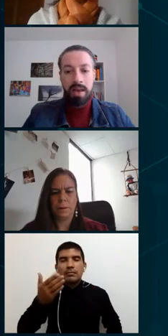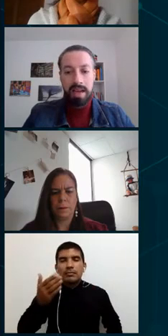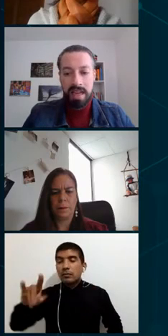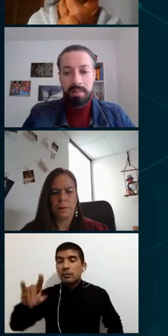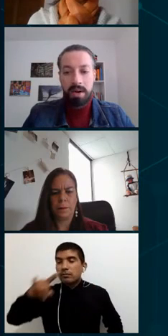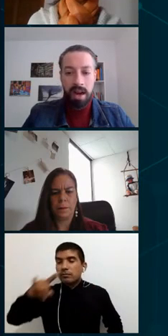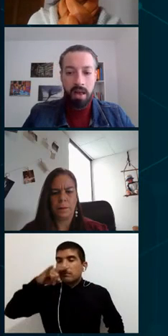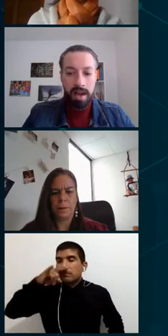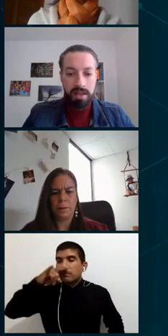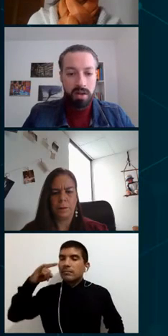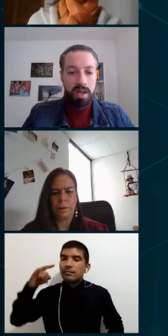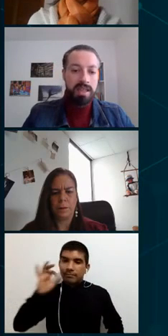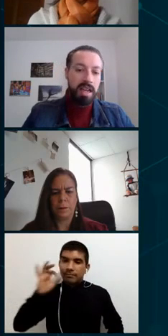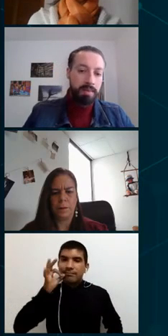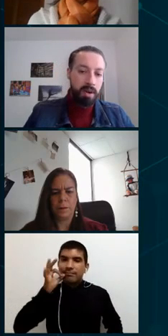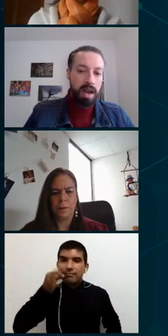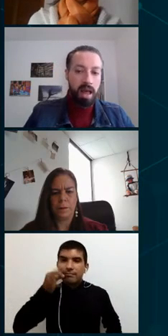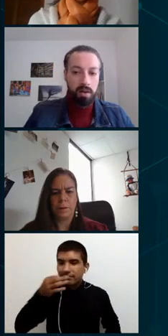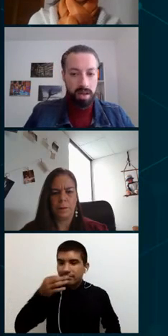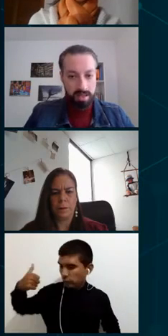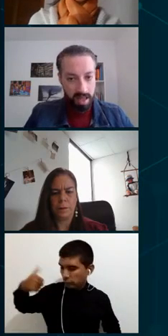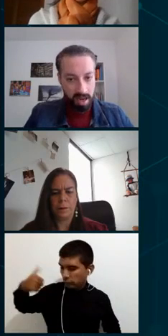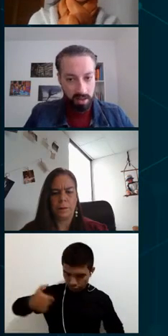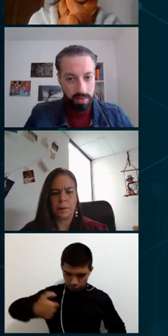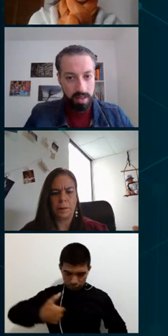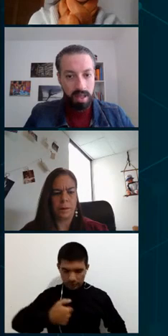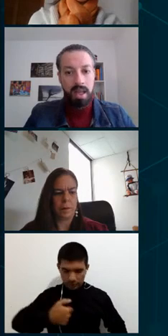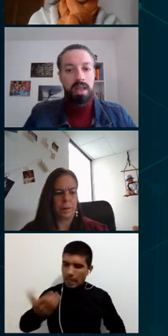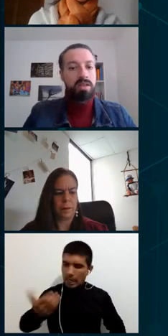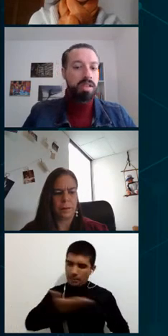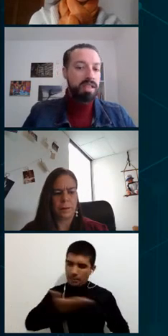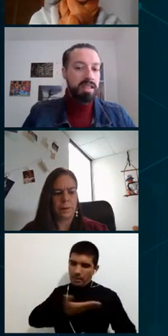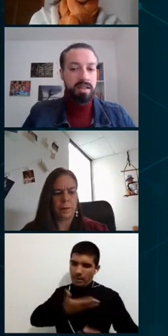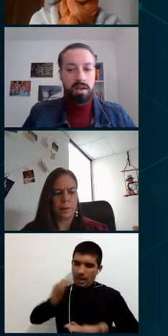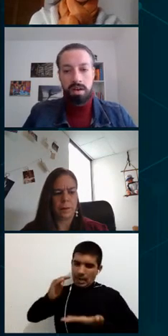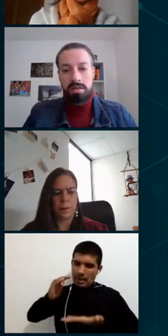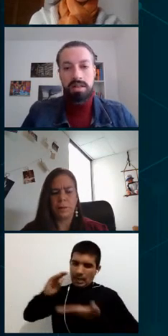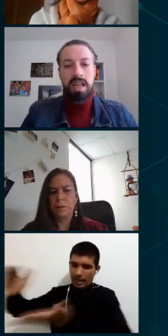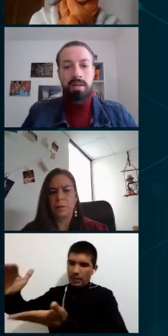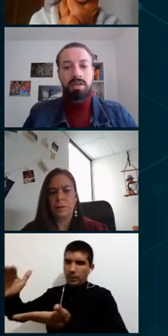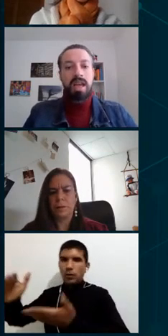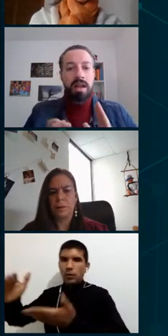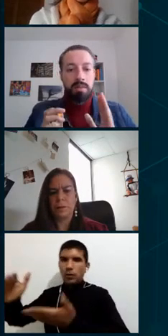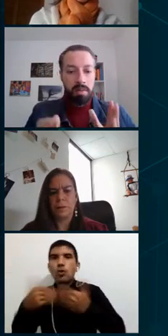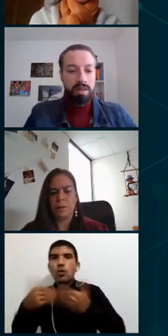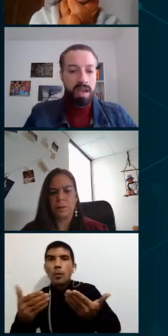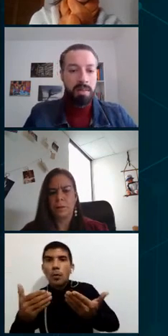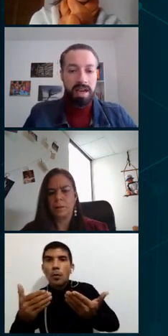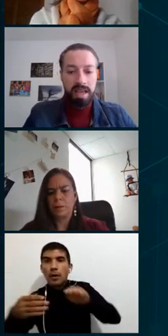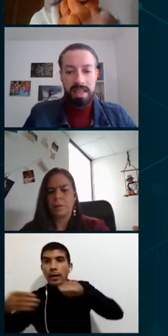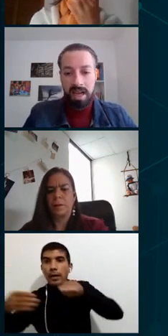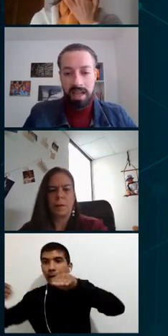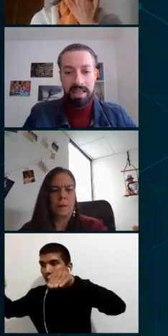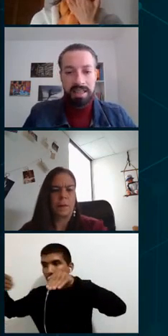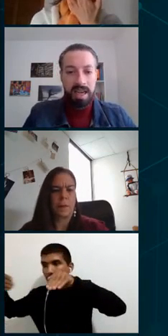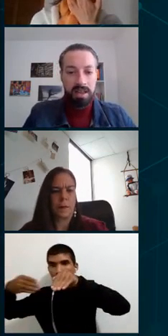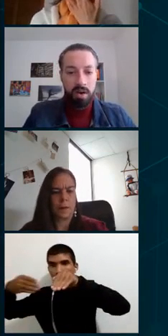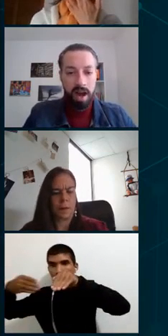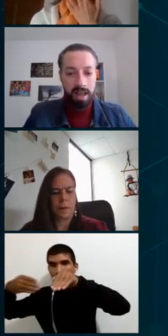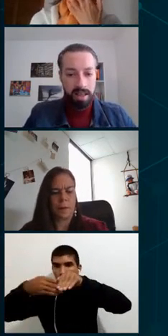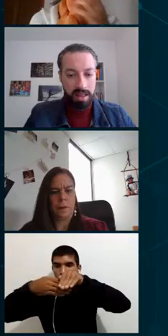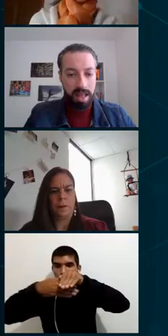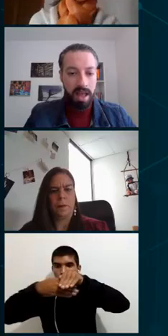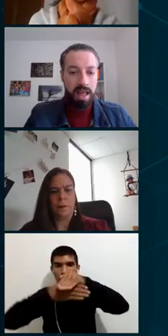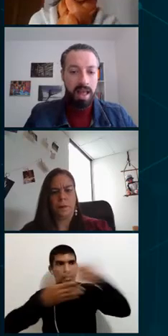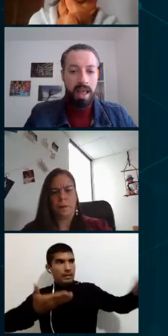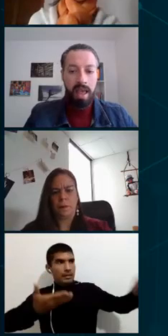indica que debe ingresar por el lado derecho y salir por el lado izquierdo. Entonces, ese es, digamos que el momento en que María ya está